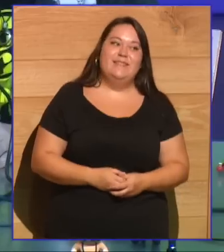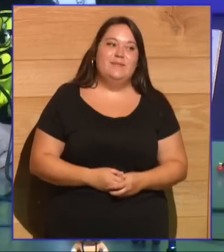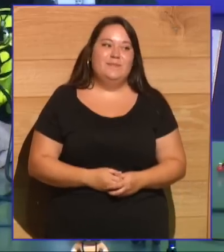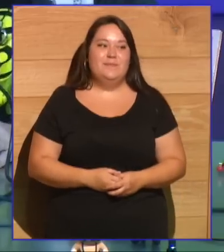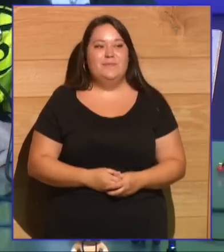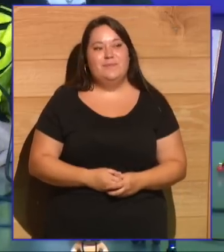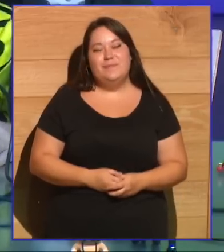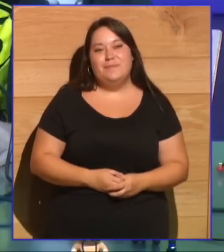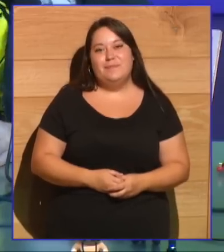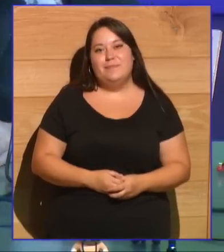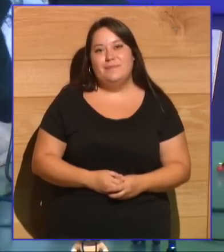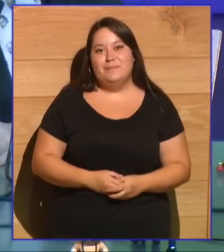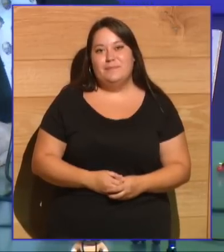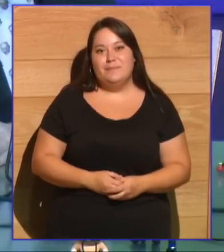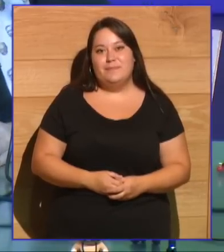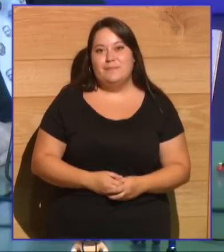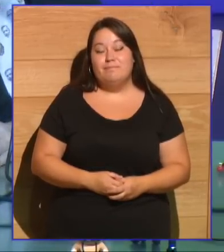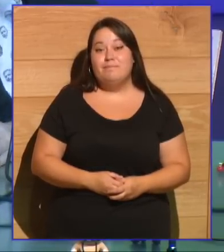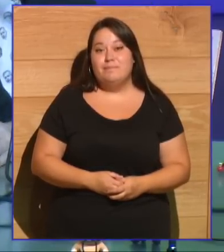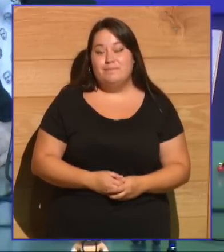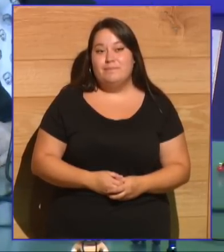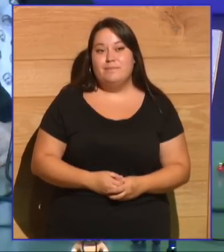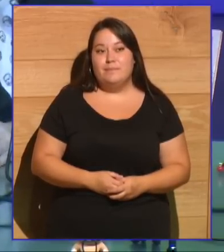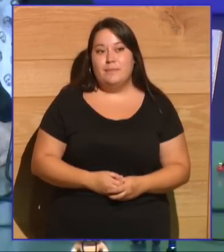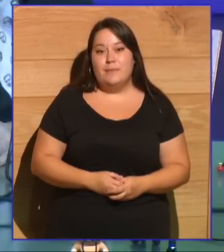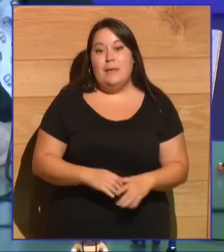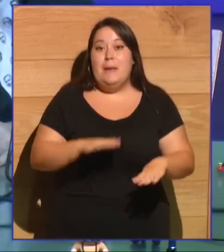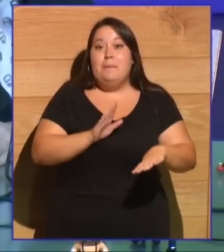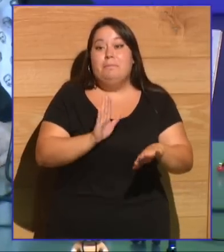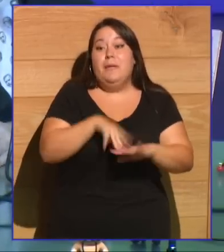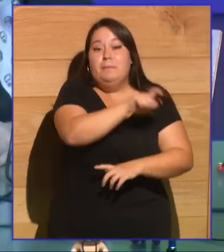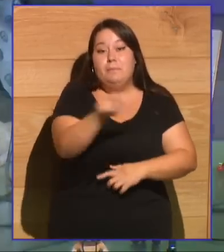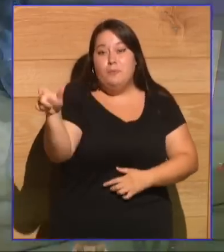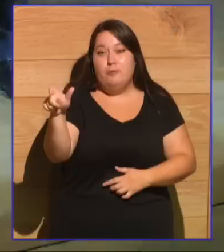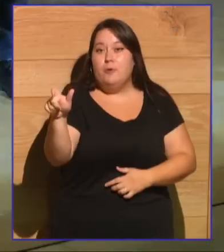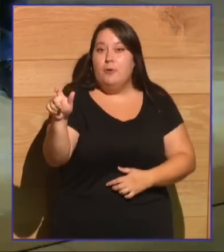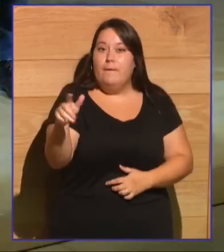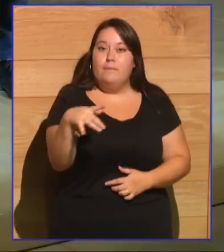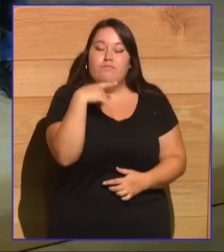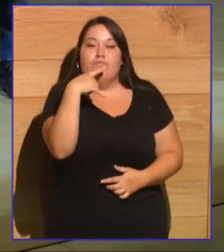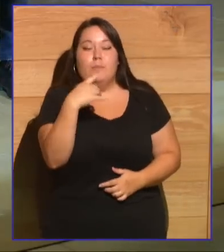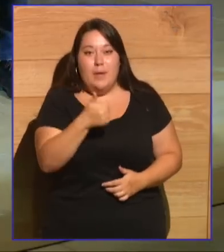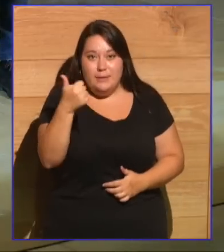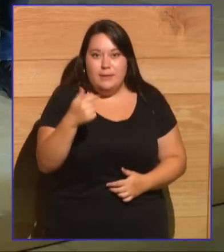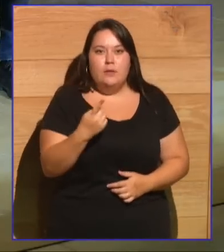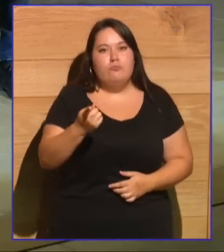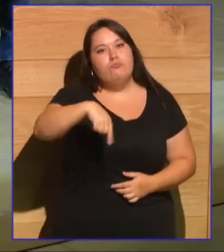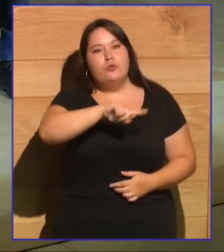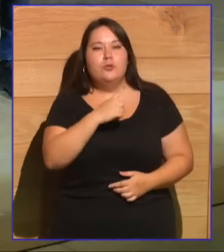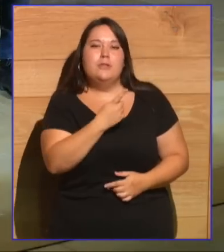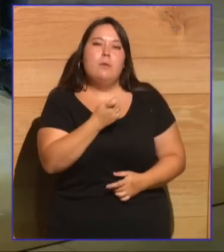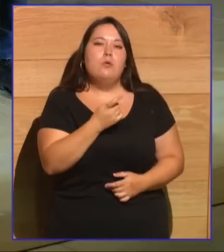que para generar que la gente nos quiera más y eso necesitamos un nombre cariñoso